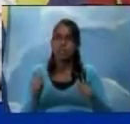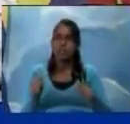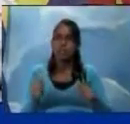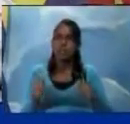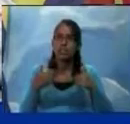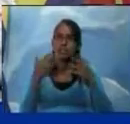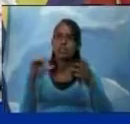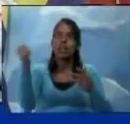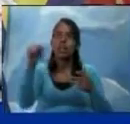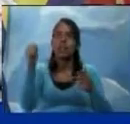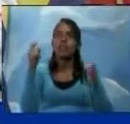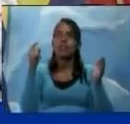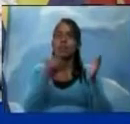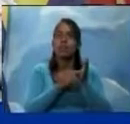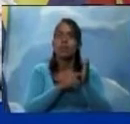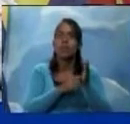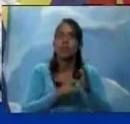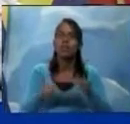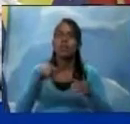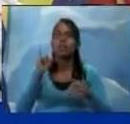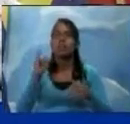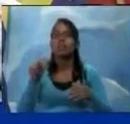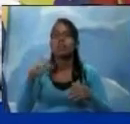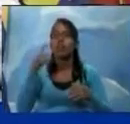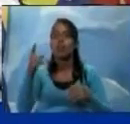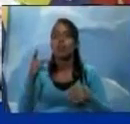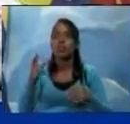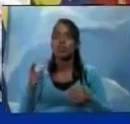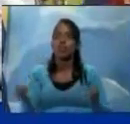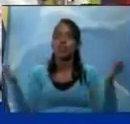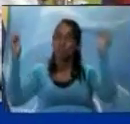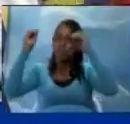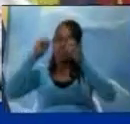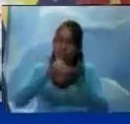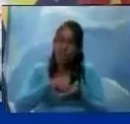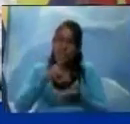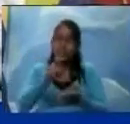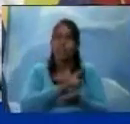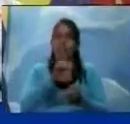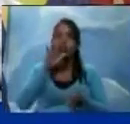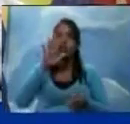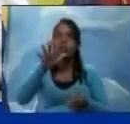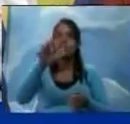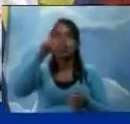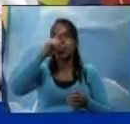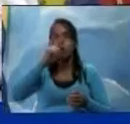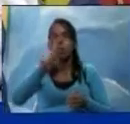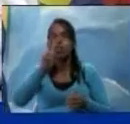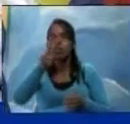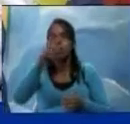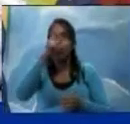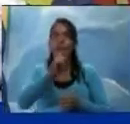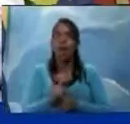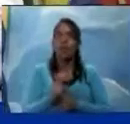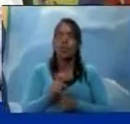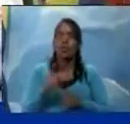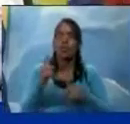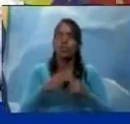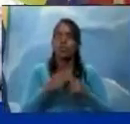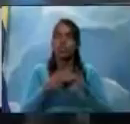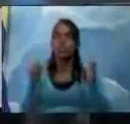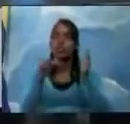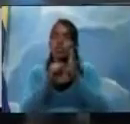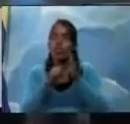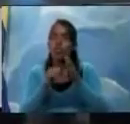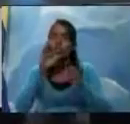entregan 10,000 y cuando regresa dentro de 5 años, dentro de 2 años, ¿a dónde